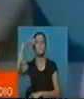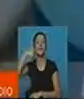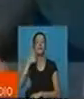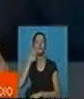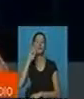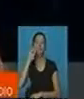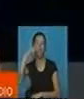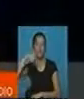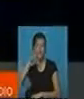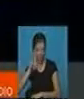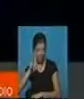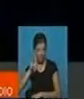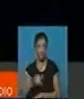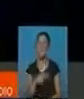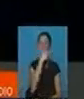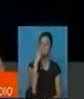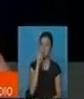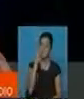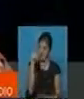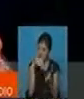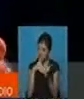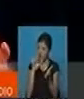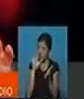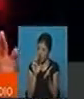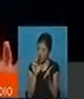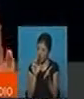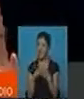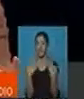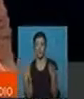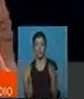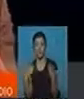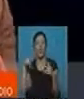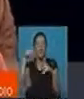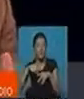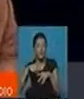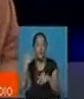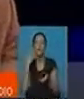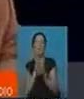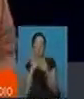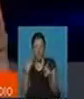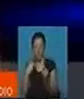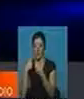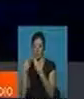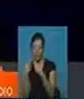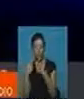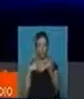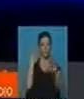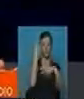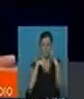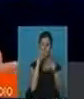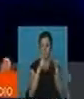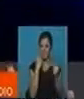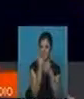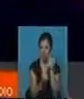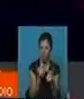36.000 millones de dólares. Entonces estamos hablando de un negocio, estamos hablando de un problema de violencia ciudadana, estamos hablando de